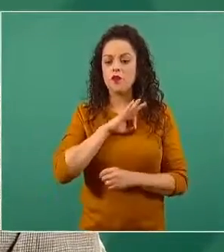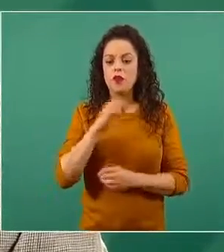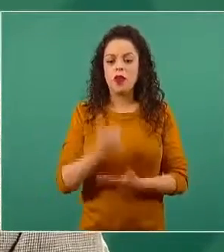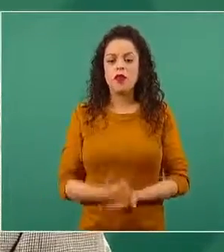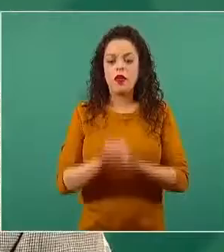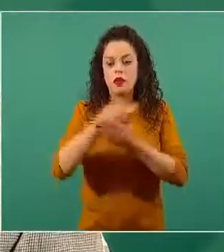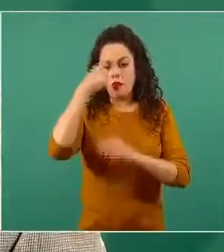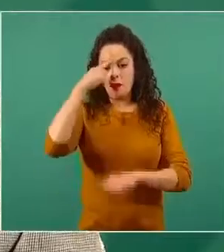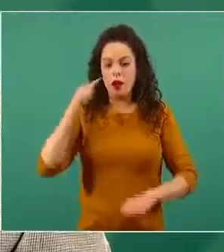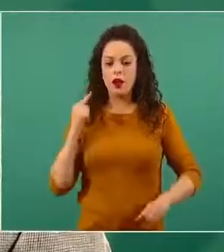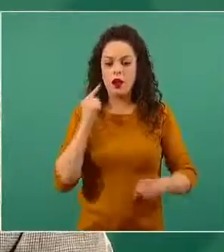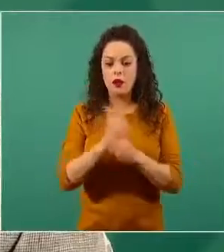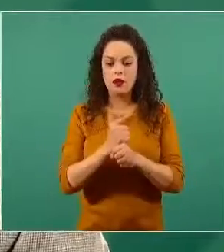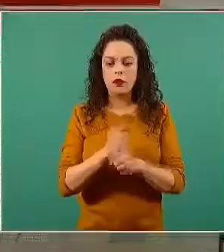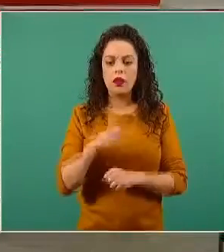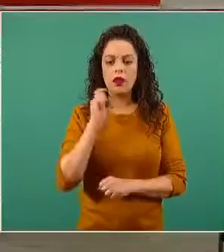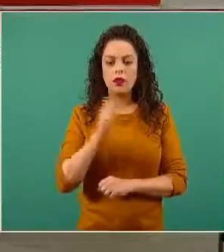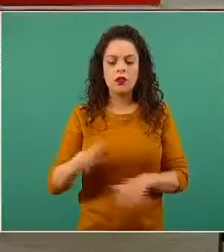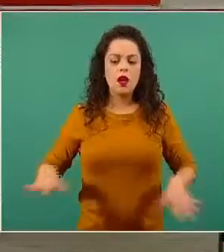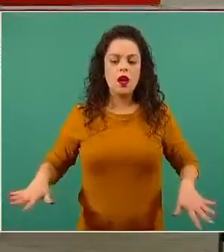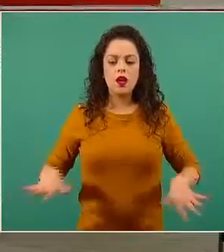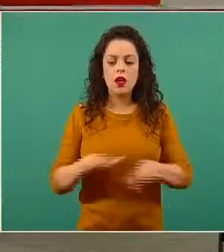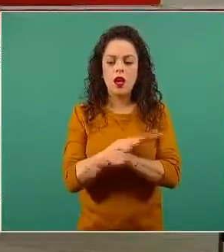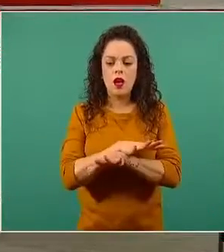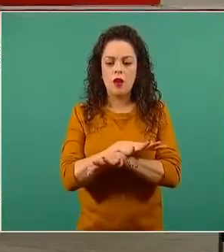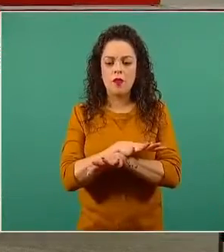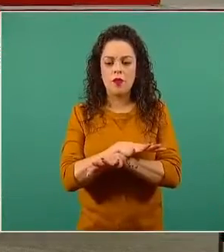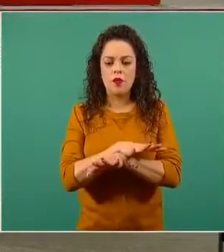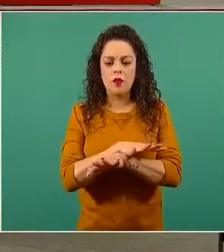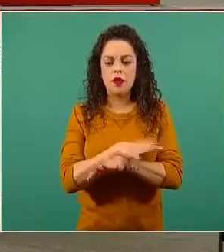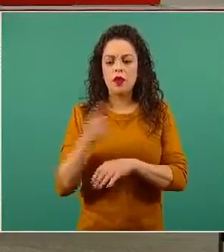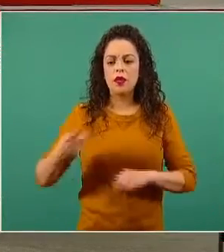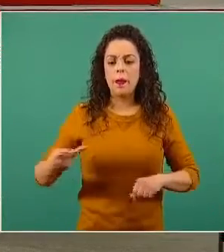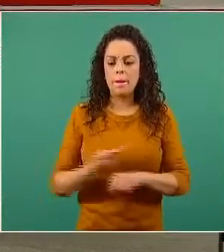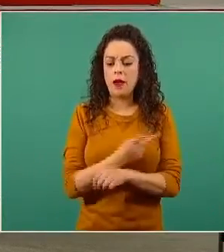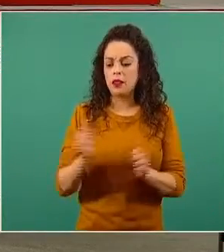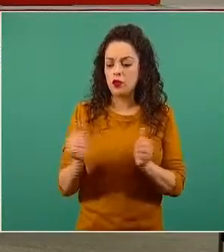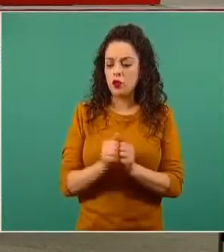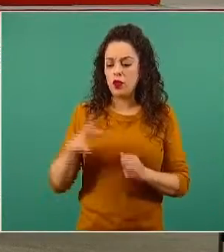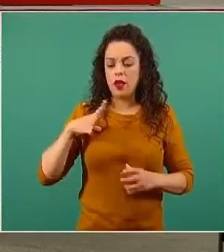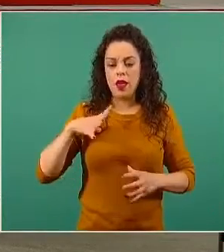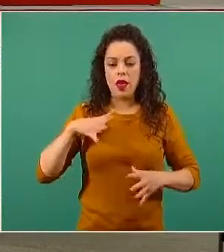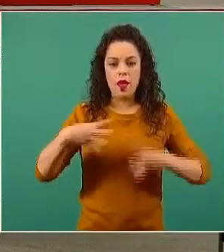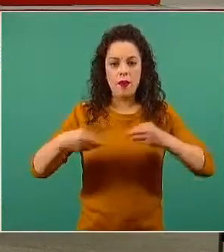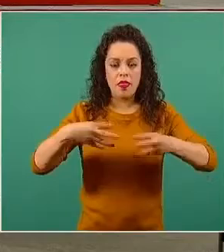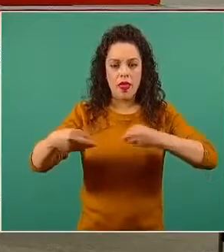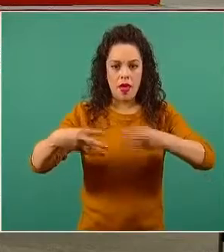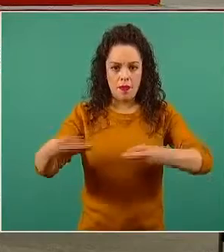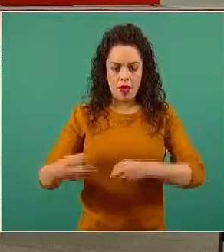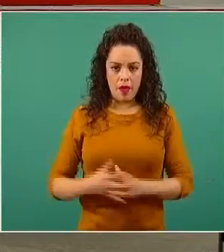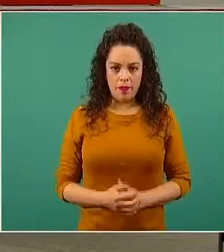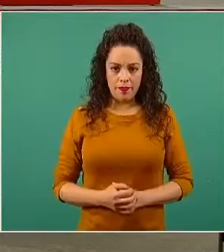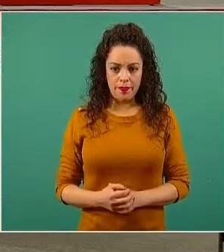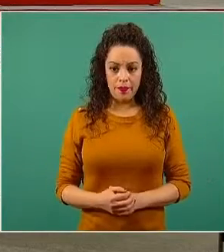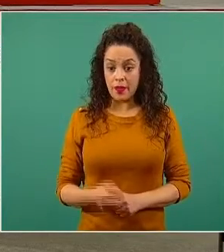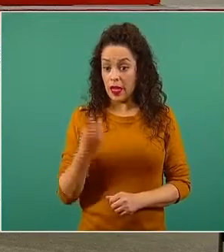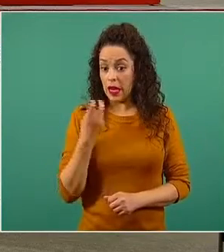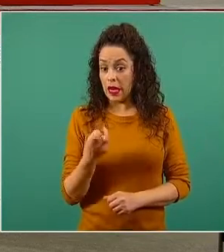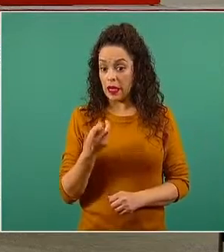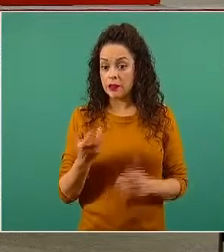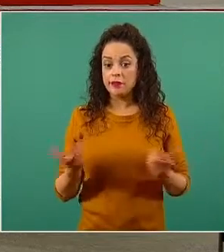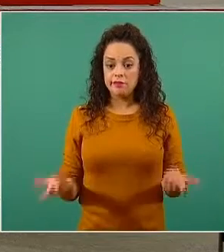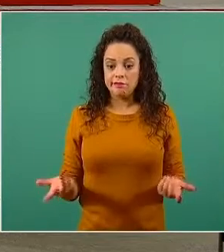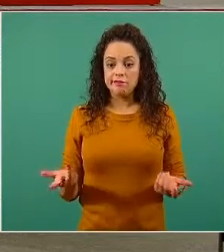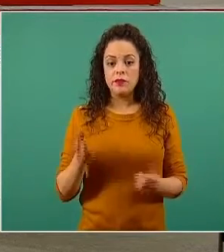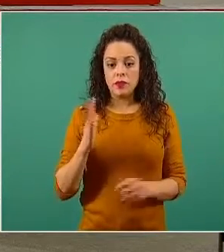identificar la dinámica, el cambio en lo que ocurre con la epidemia. Y en este eje se